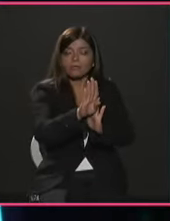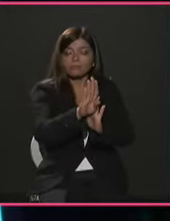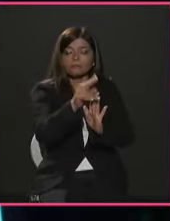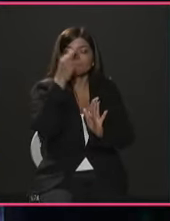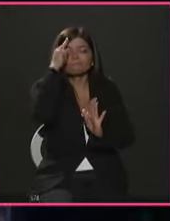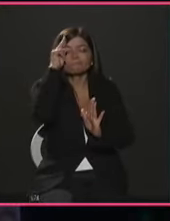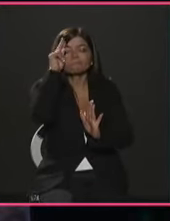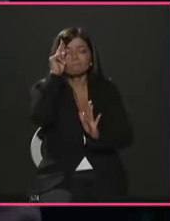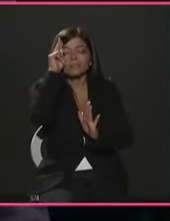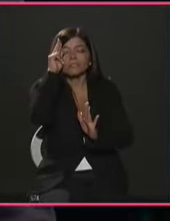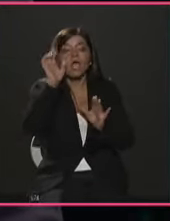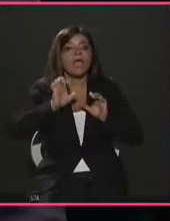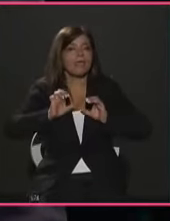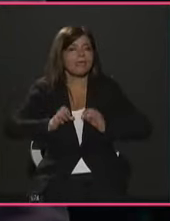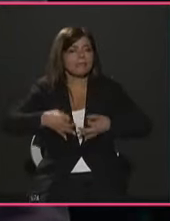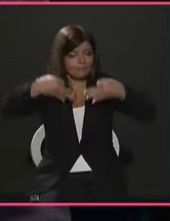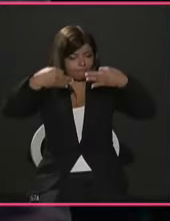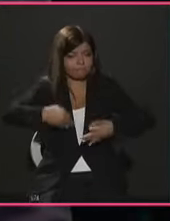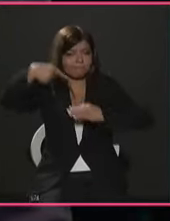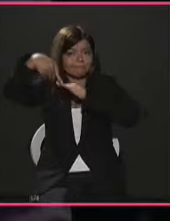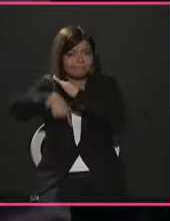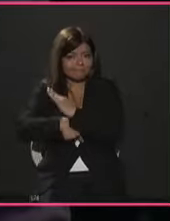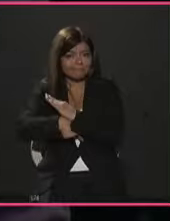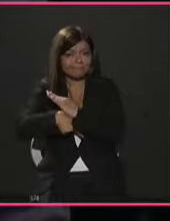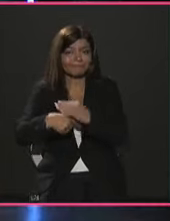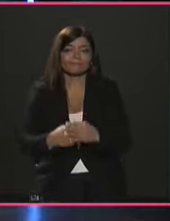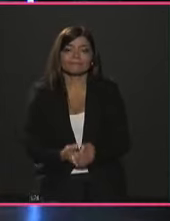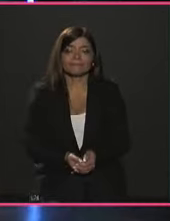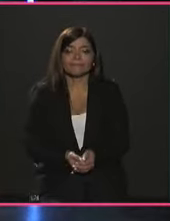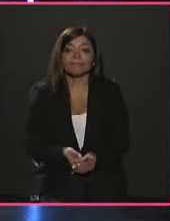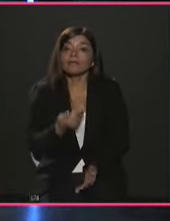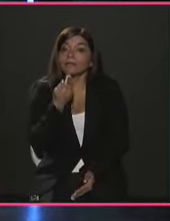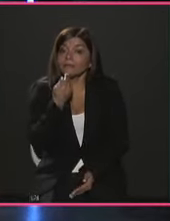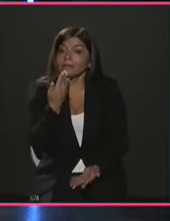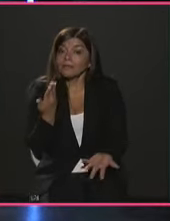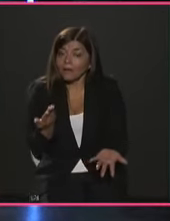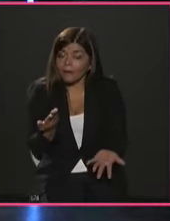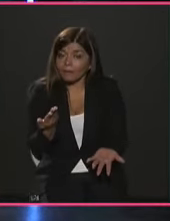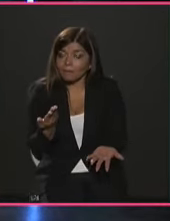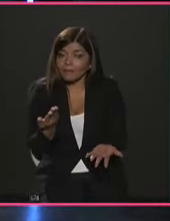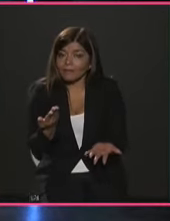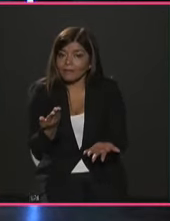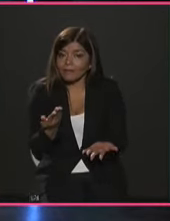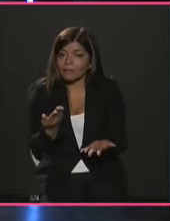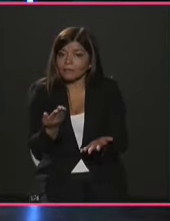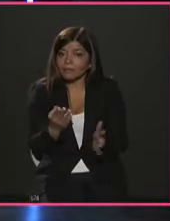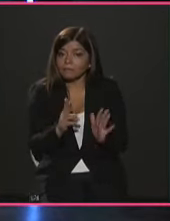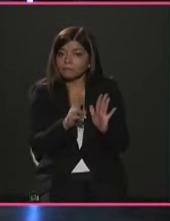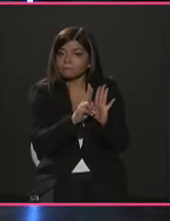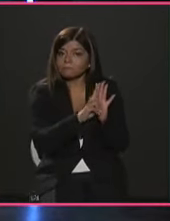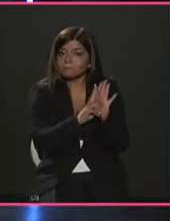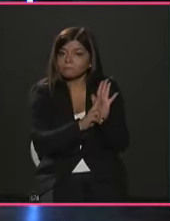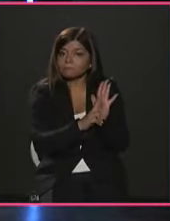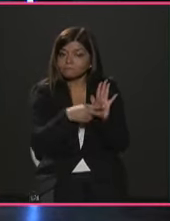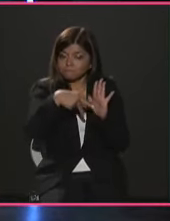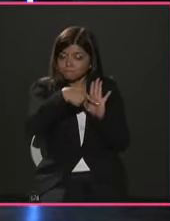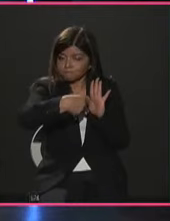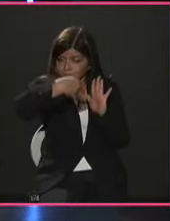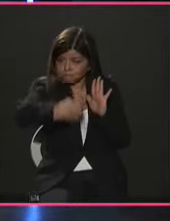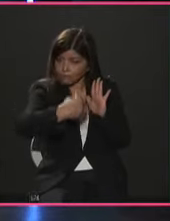reflexión ética profunda y también con una regulación normativa por